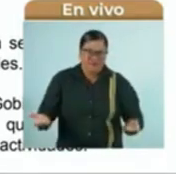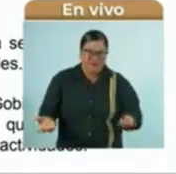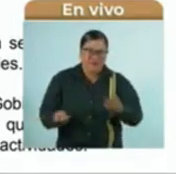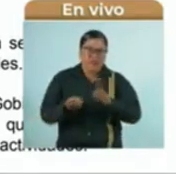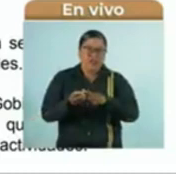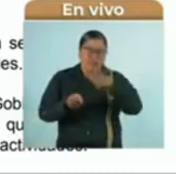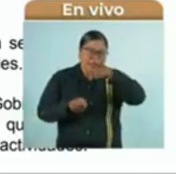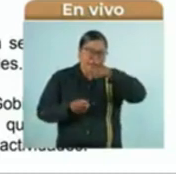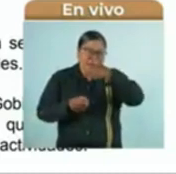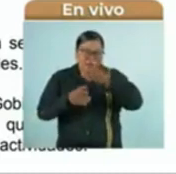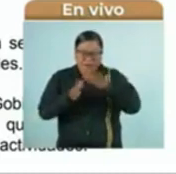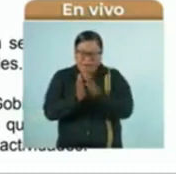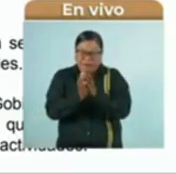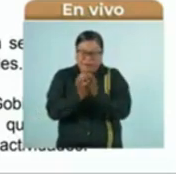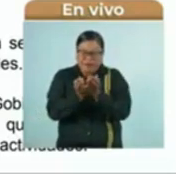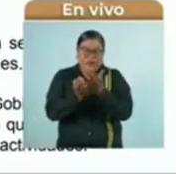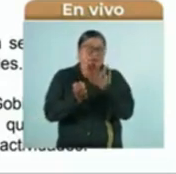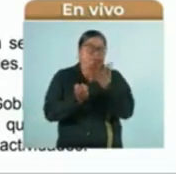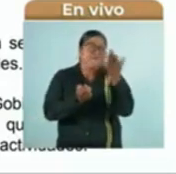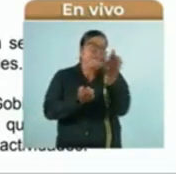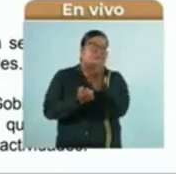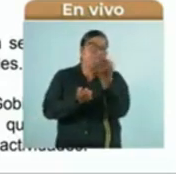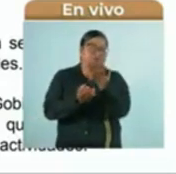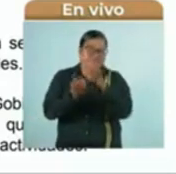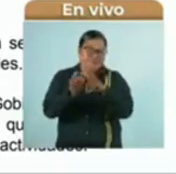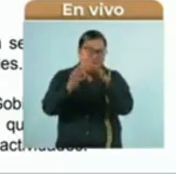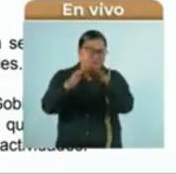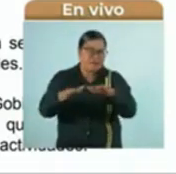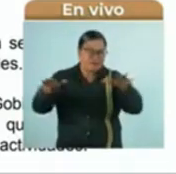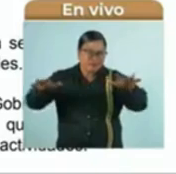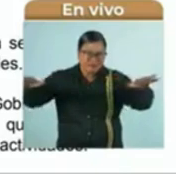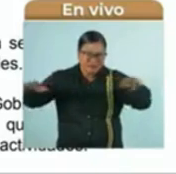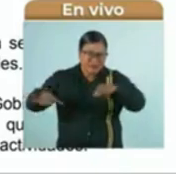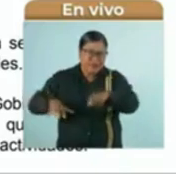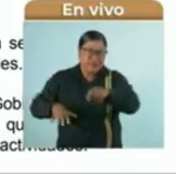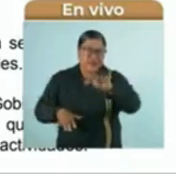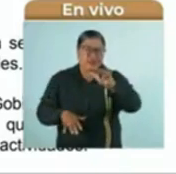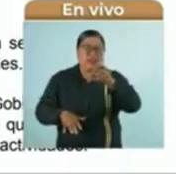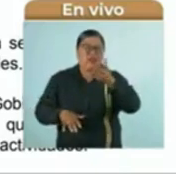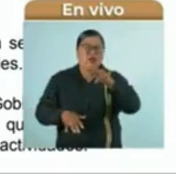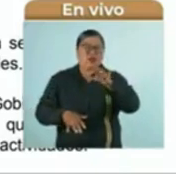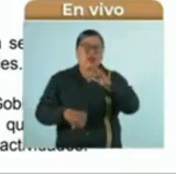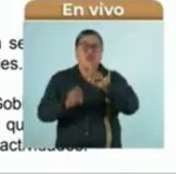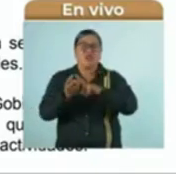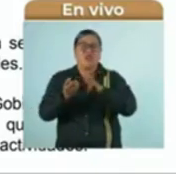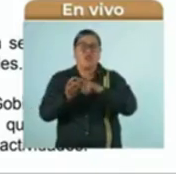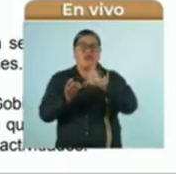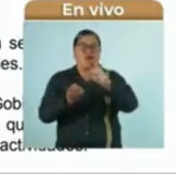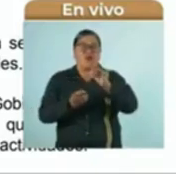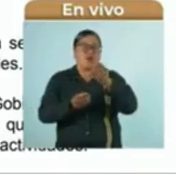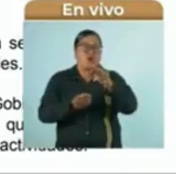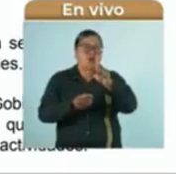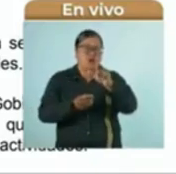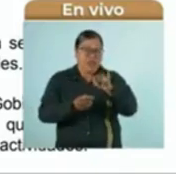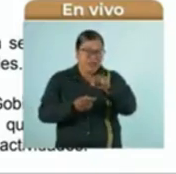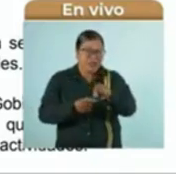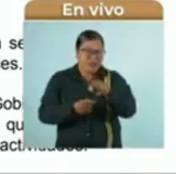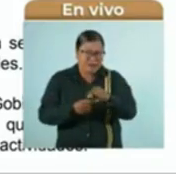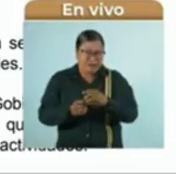ricos, a la orilla del mar, a la orilla de la laguna de Coyula y de Arenal.